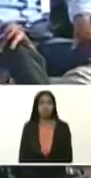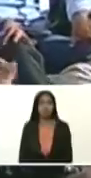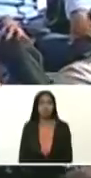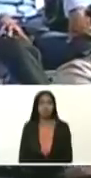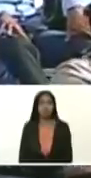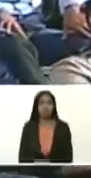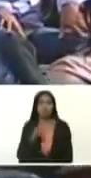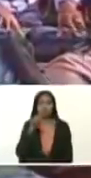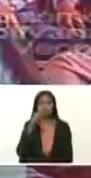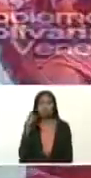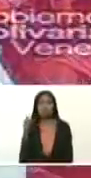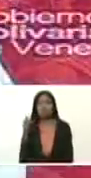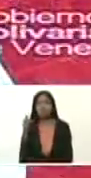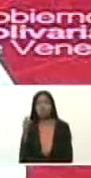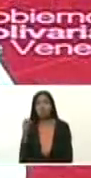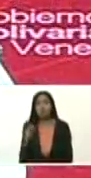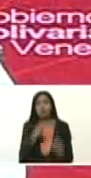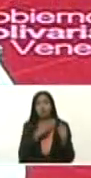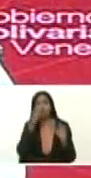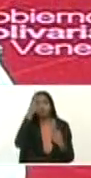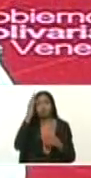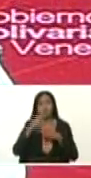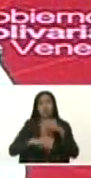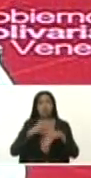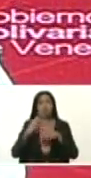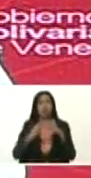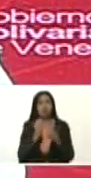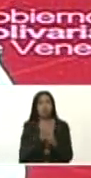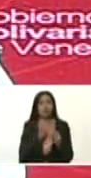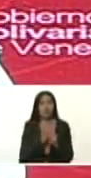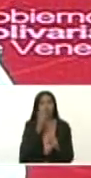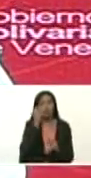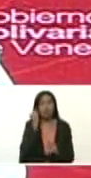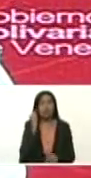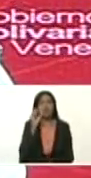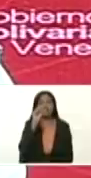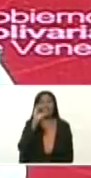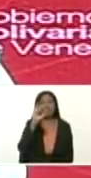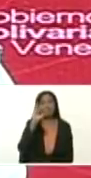Correcto. Miembro del Consejo Productivo de los Trabajadores de Sidor.